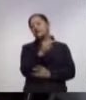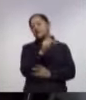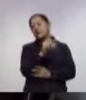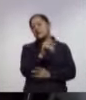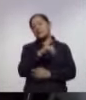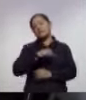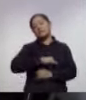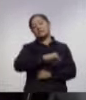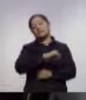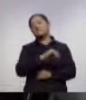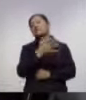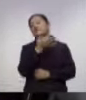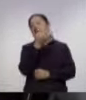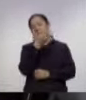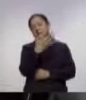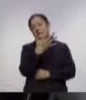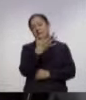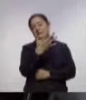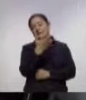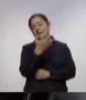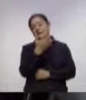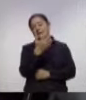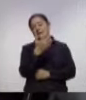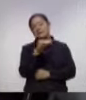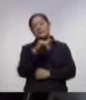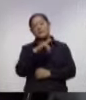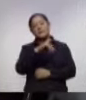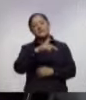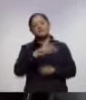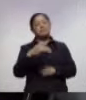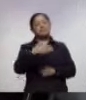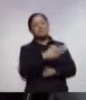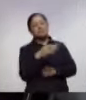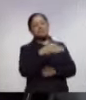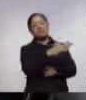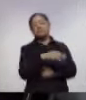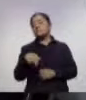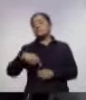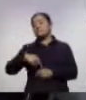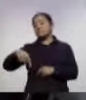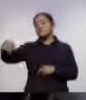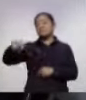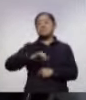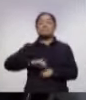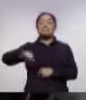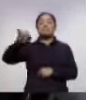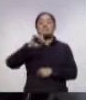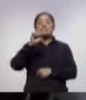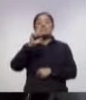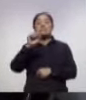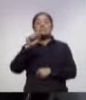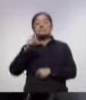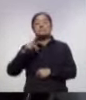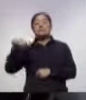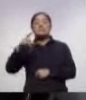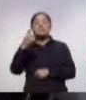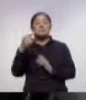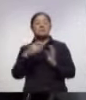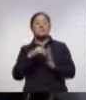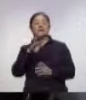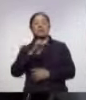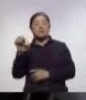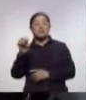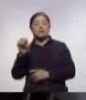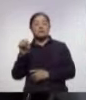con casi 500 metros de altimetría acumulada, uh-huh, y la de 60 kilómetros, que es casi 1,400 metros de